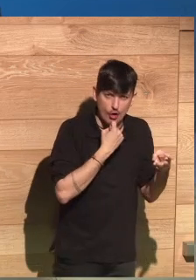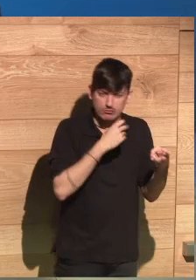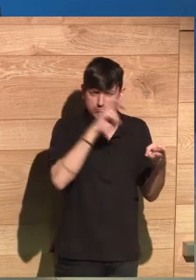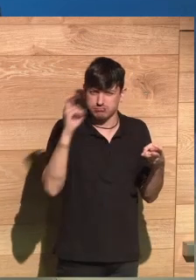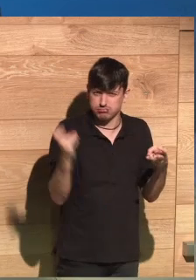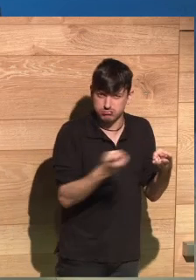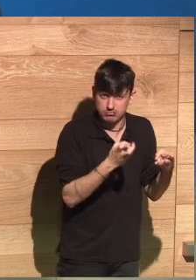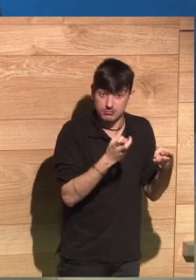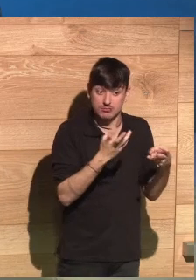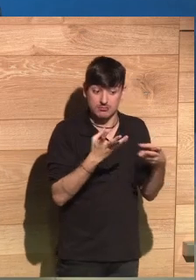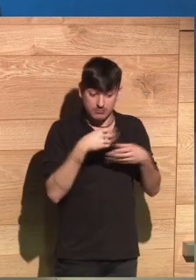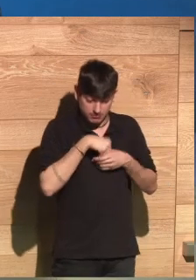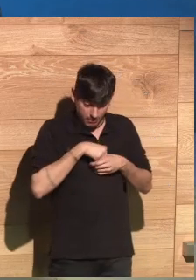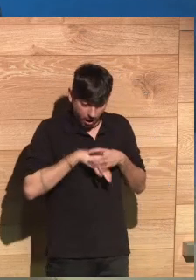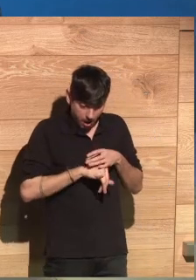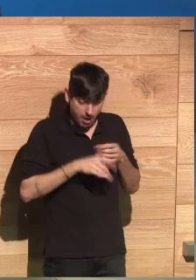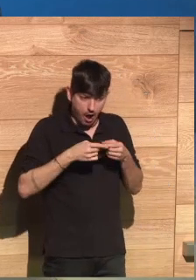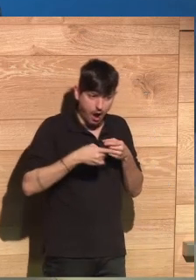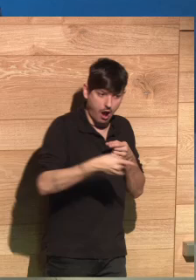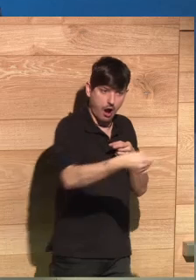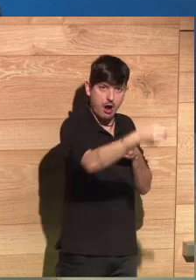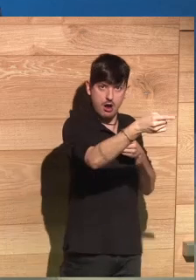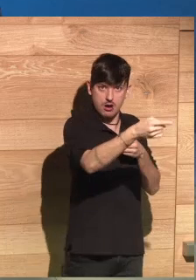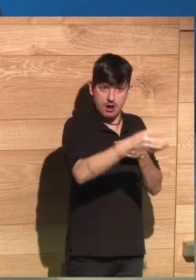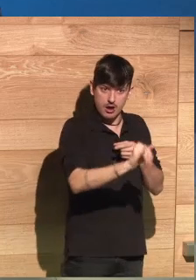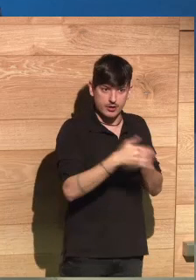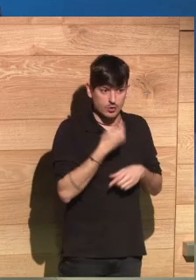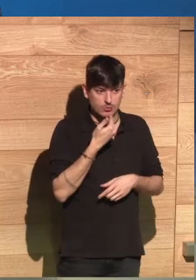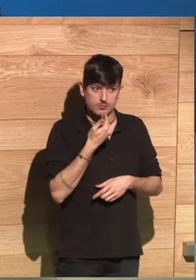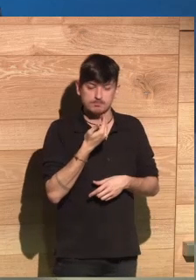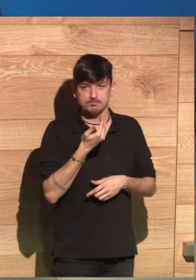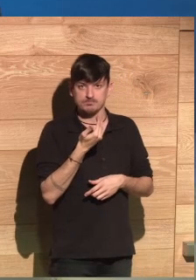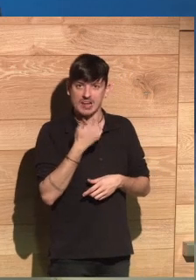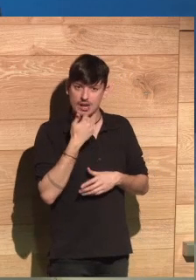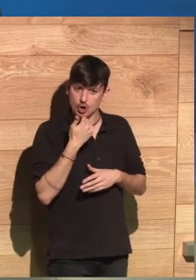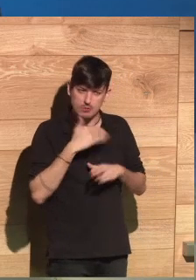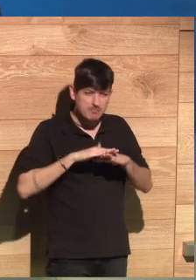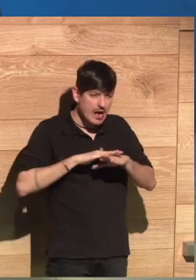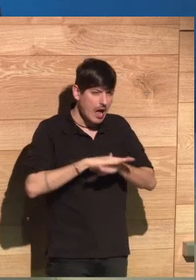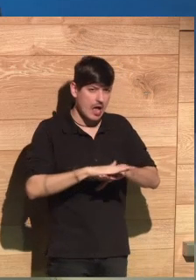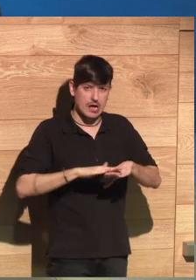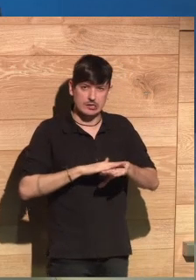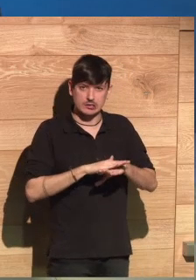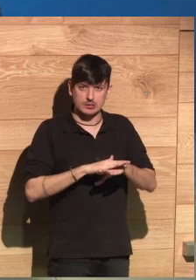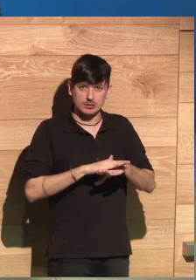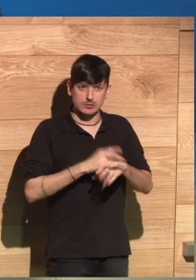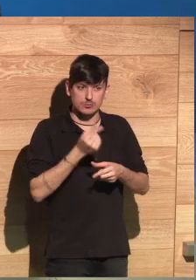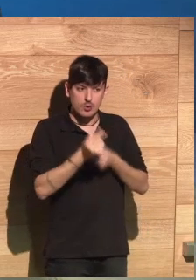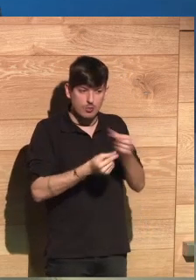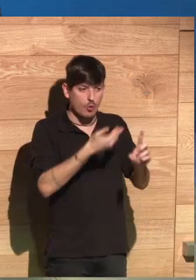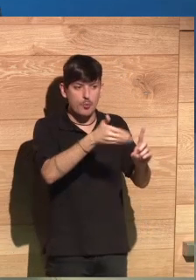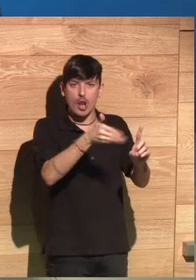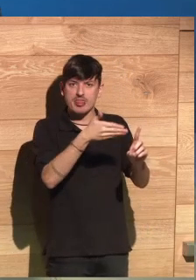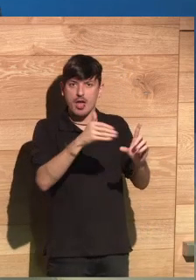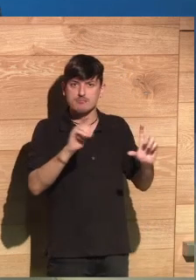etcétera, existe en el largo plazo una especie de pulsión fundamental que nos va llevando a reducir el espacio de la violencia,